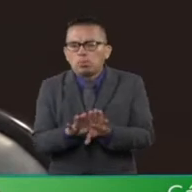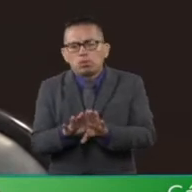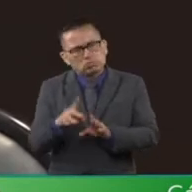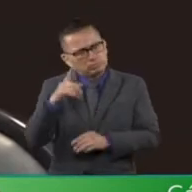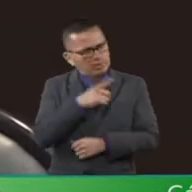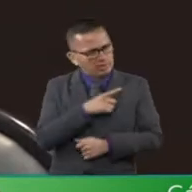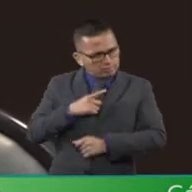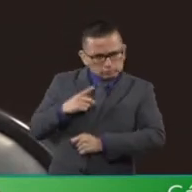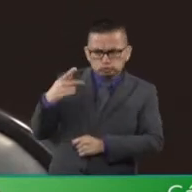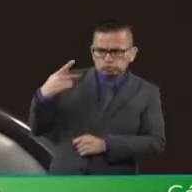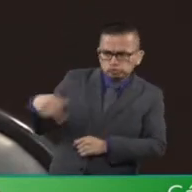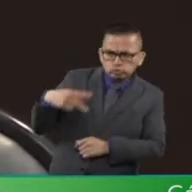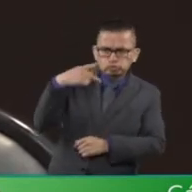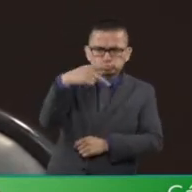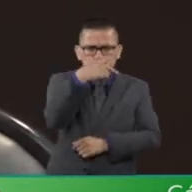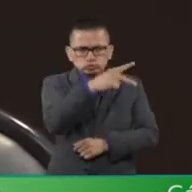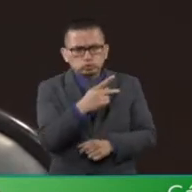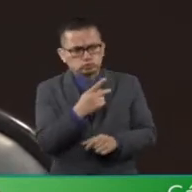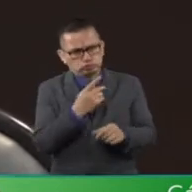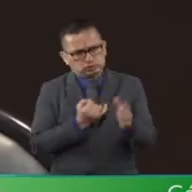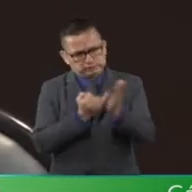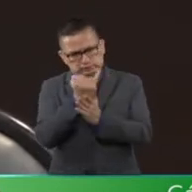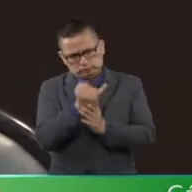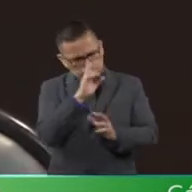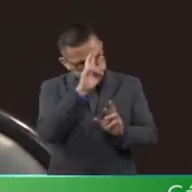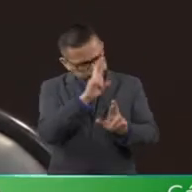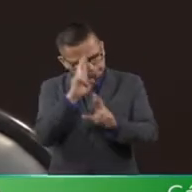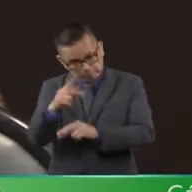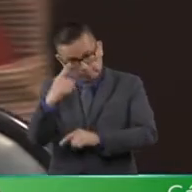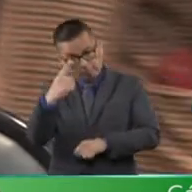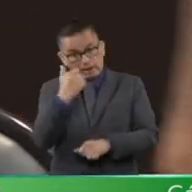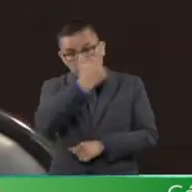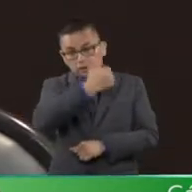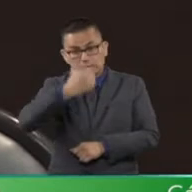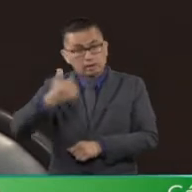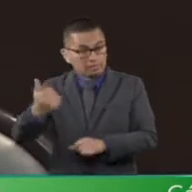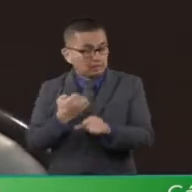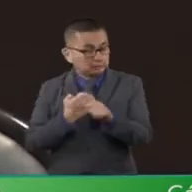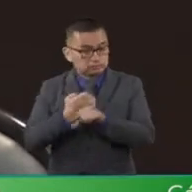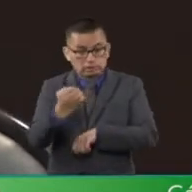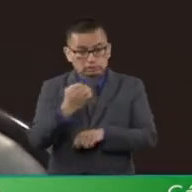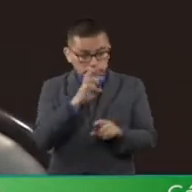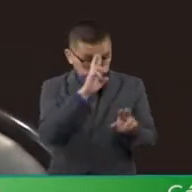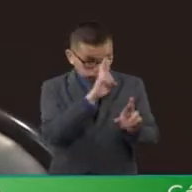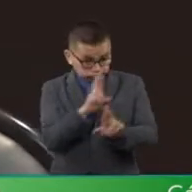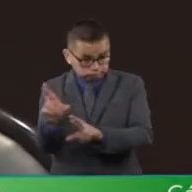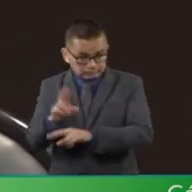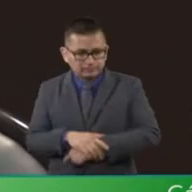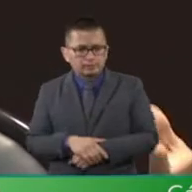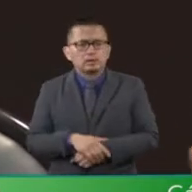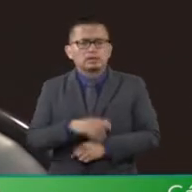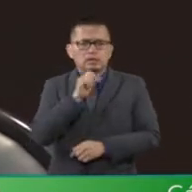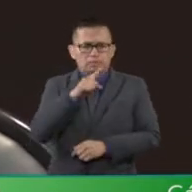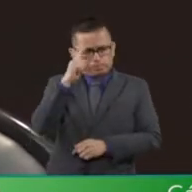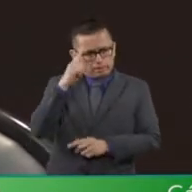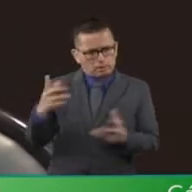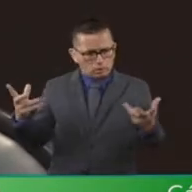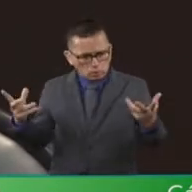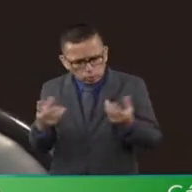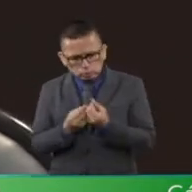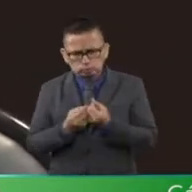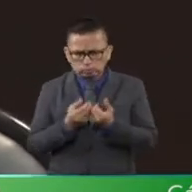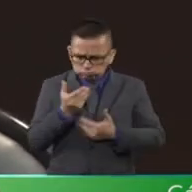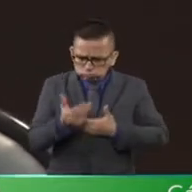tomar su principal decisiones y tomar desde luego sin dejar de contribuir a la grandeza de